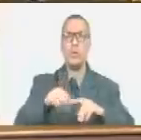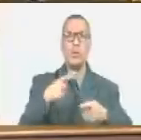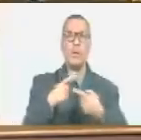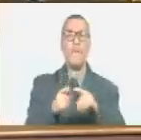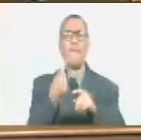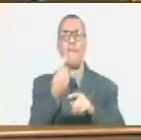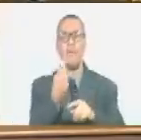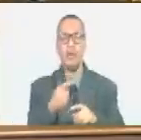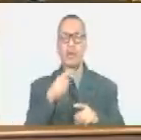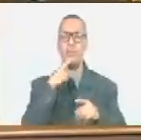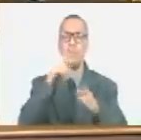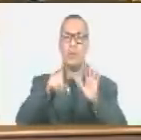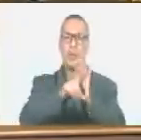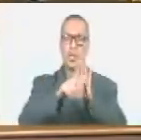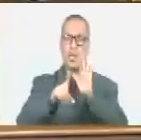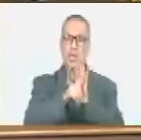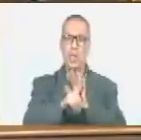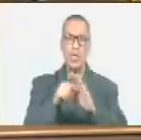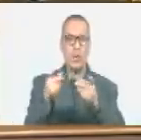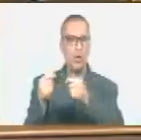una justificación legal